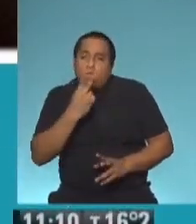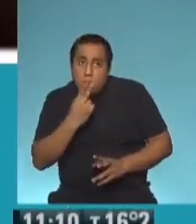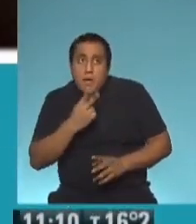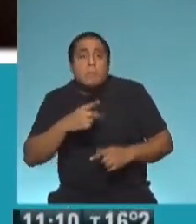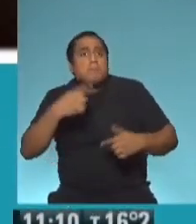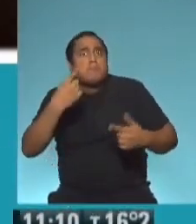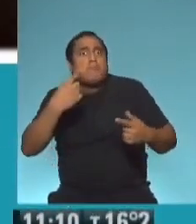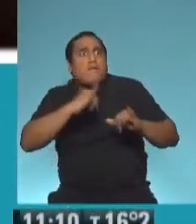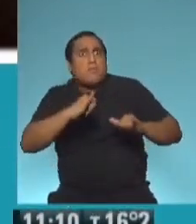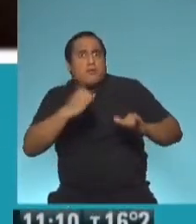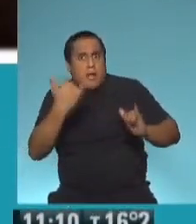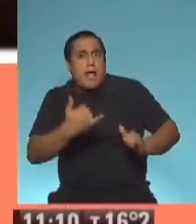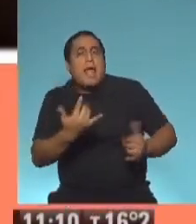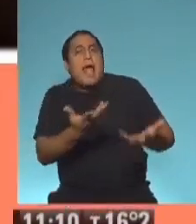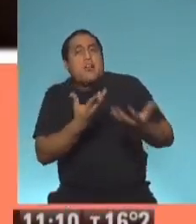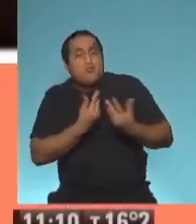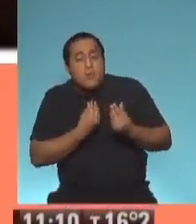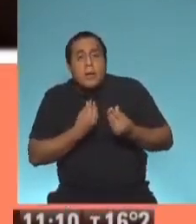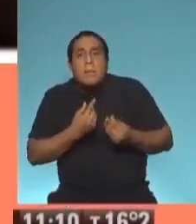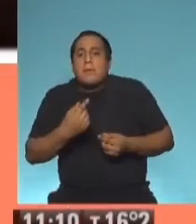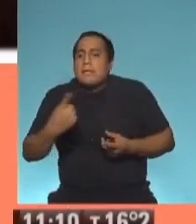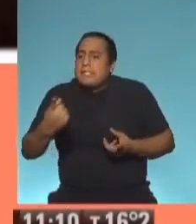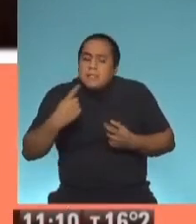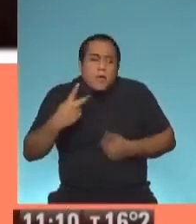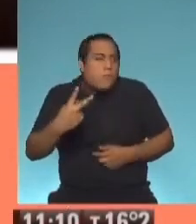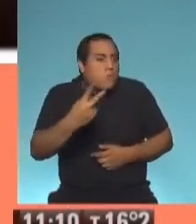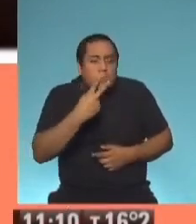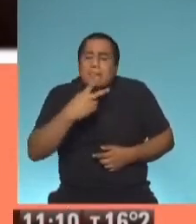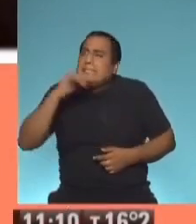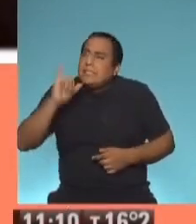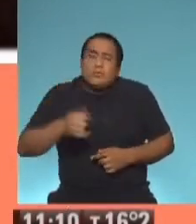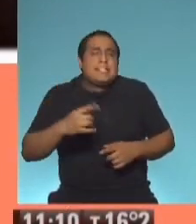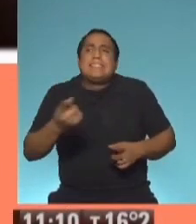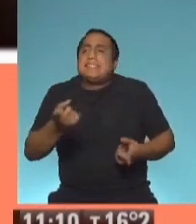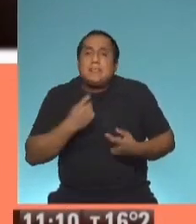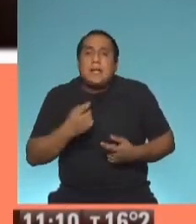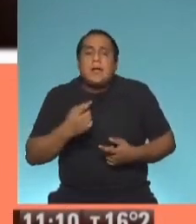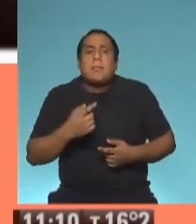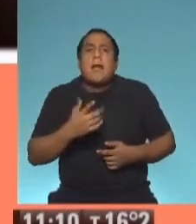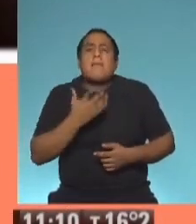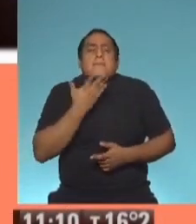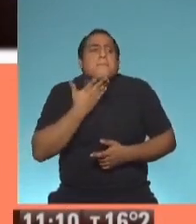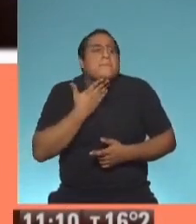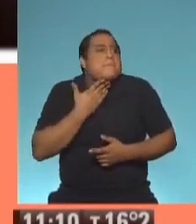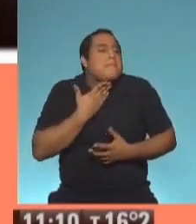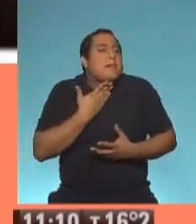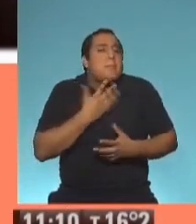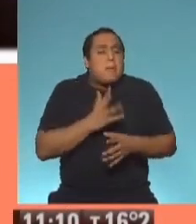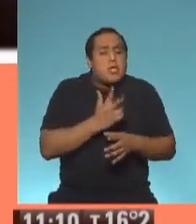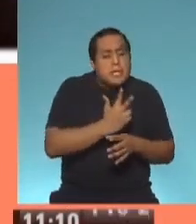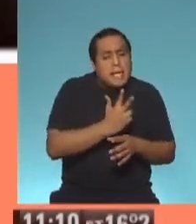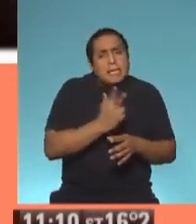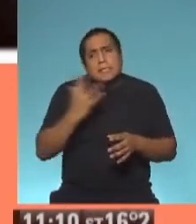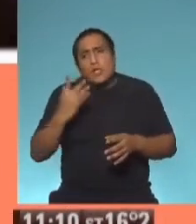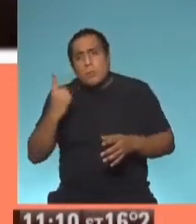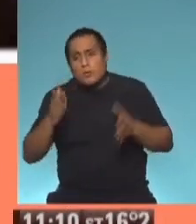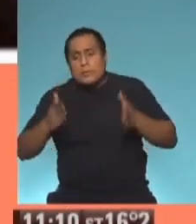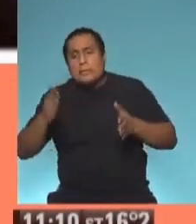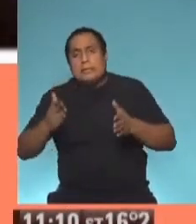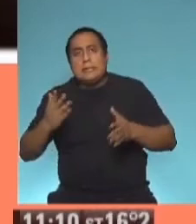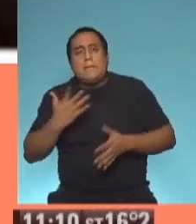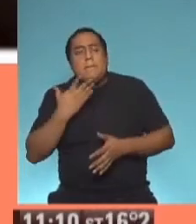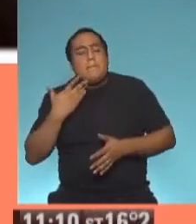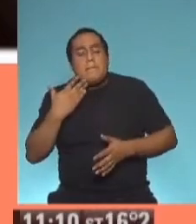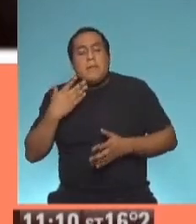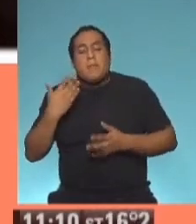Cuando estás en ese momento en el que necesitas fumar compulsivamente, saber que dura entre 3 y 5 minutos, hacer algo que te distraiga y te saque